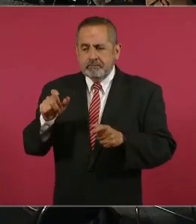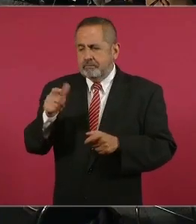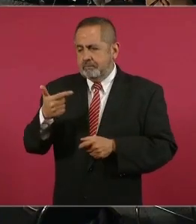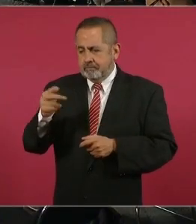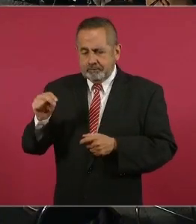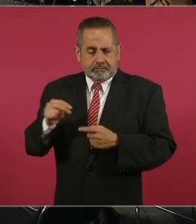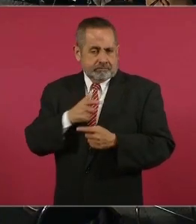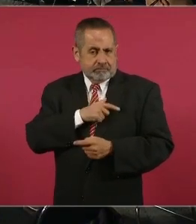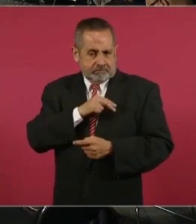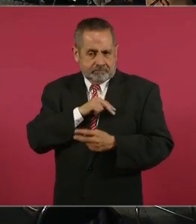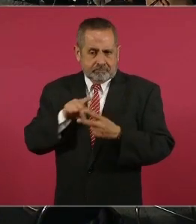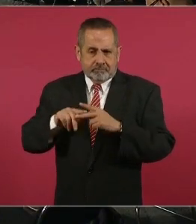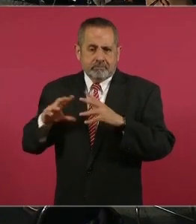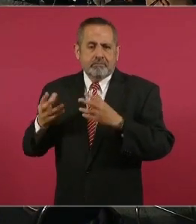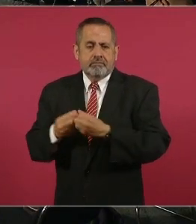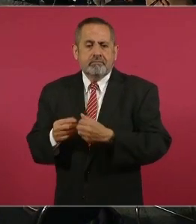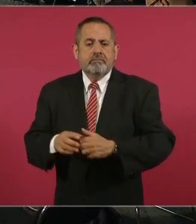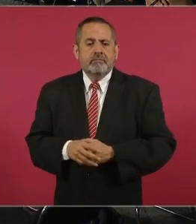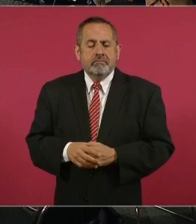como